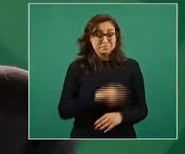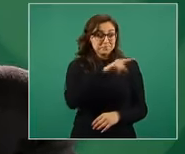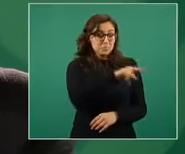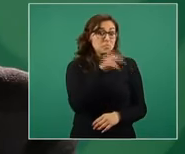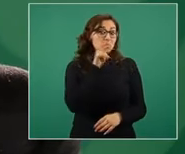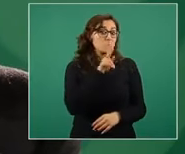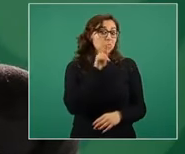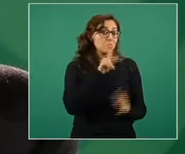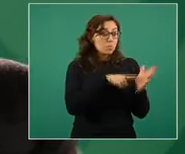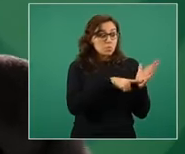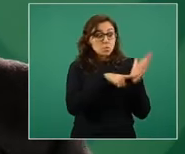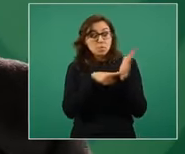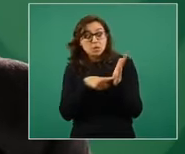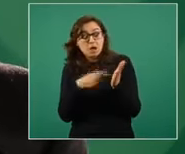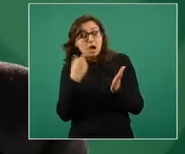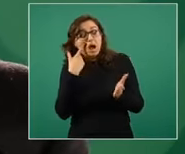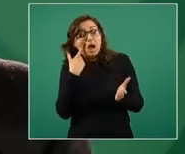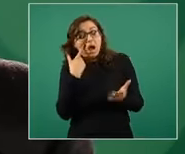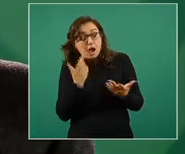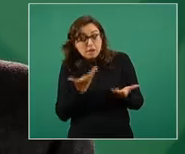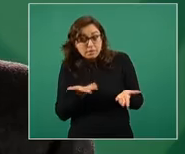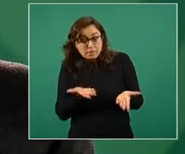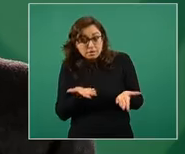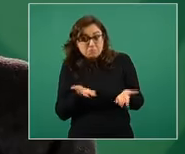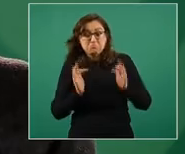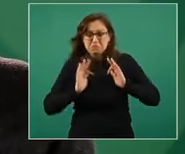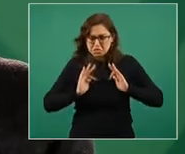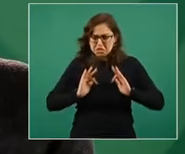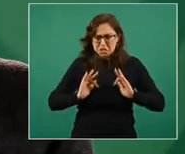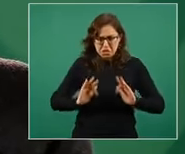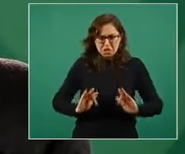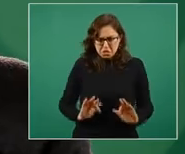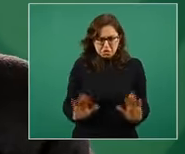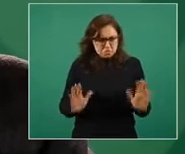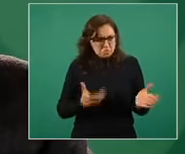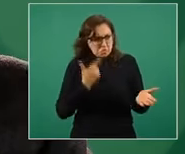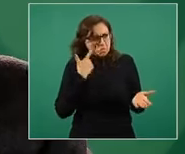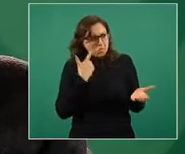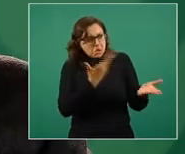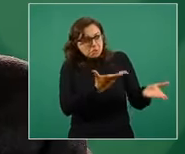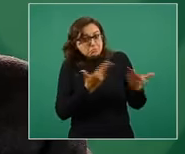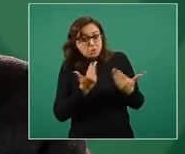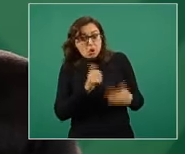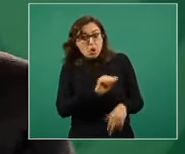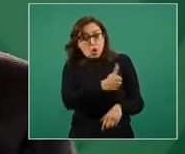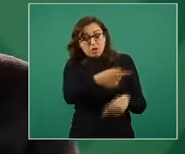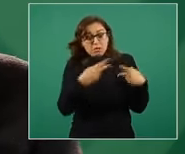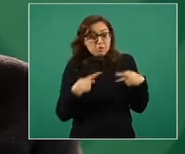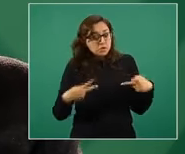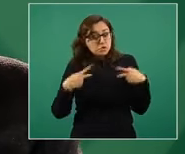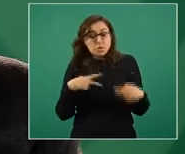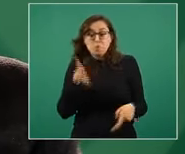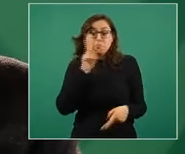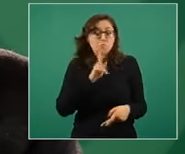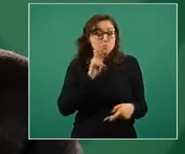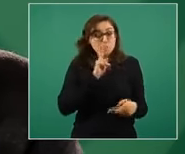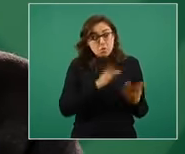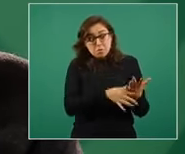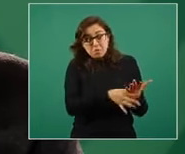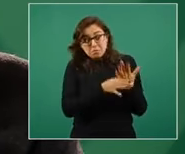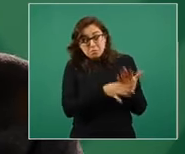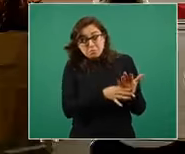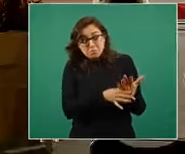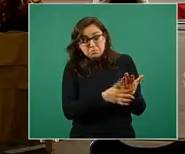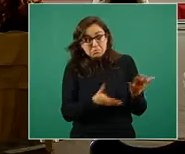evidencia en la mano y la puede presentar, pues estará muy tranquilo de lo que dice. Quien no la tiene, pues que se haga cargo de ello.